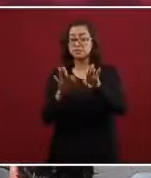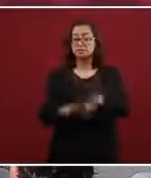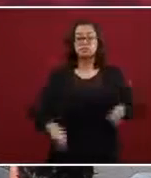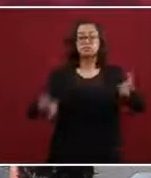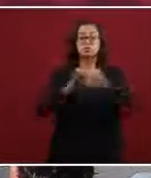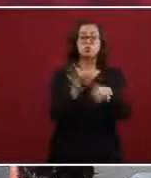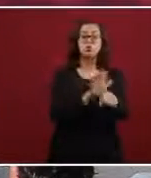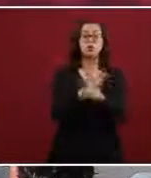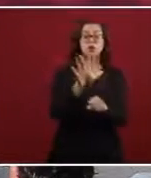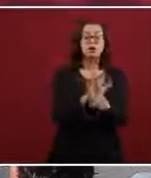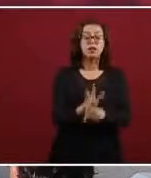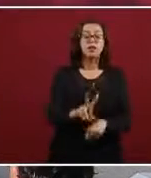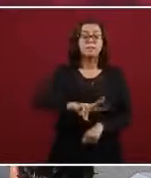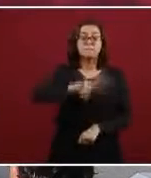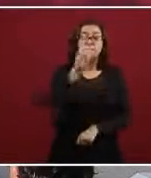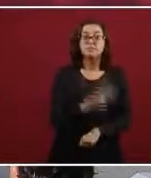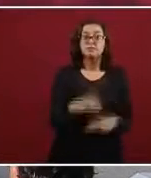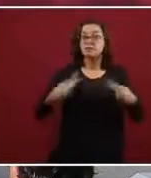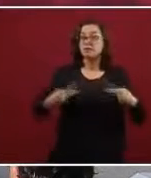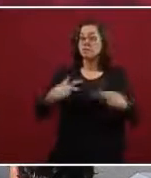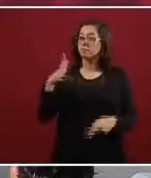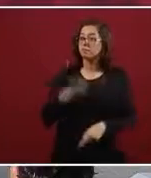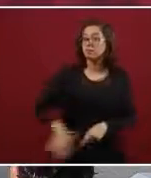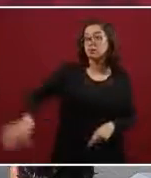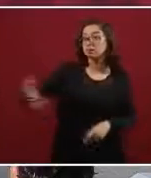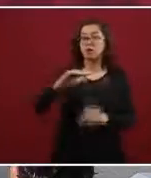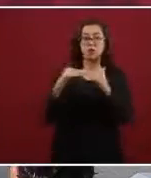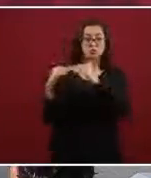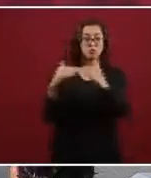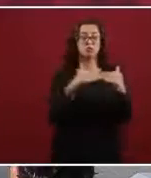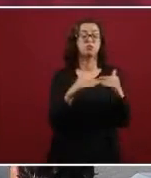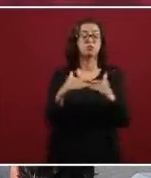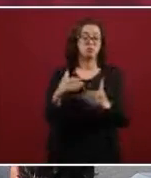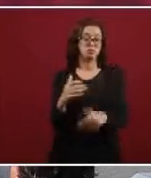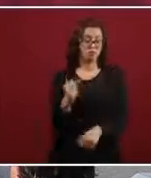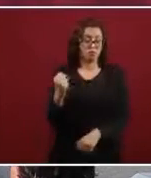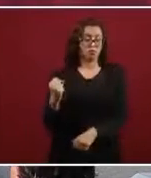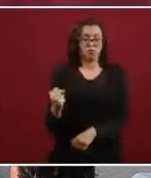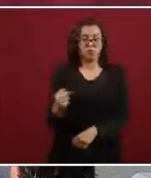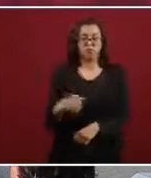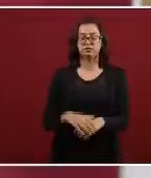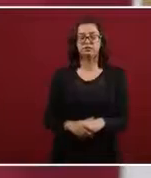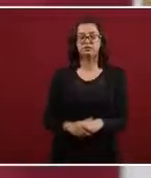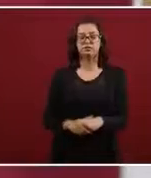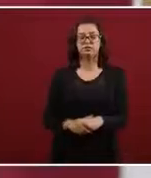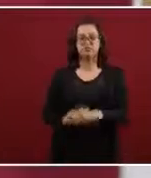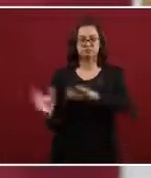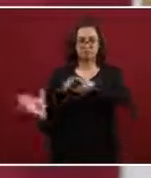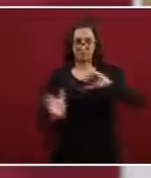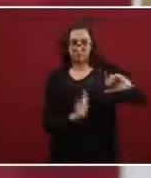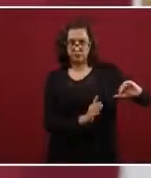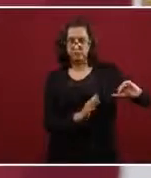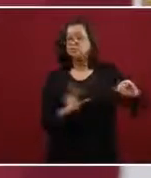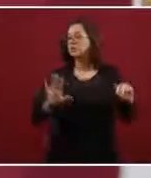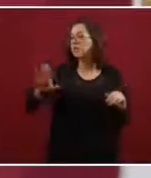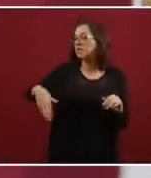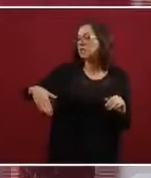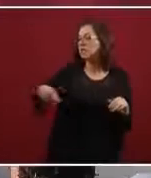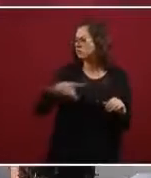una auténtica democracia. Me preguntaban hace un momento que